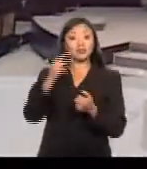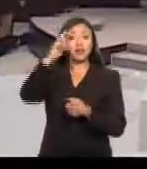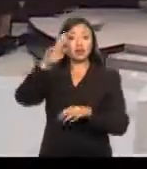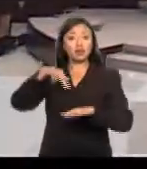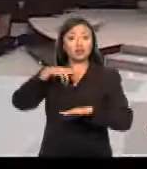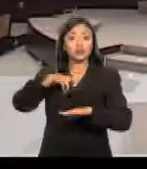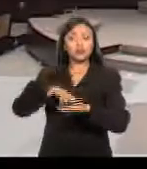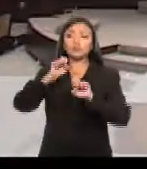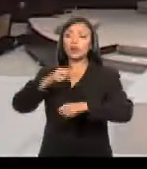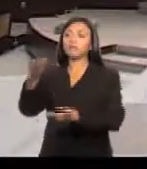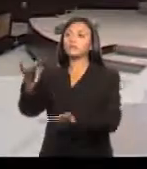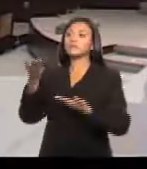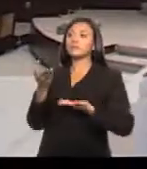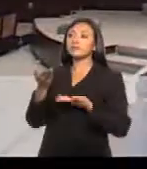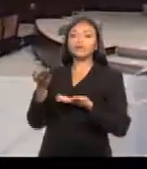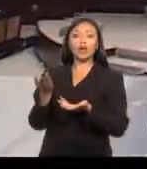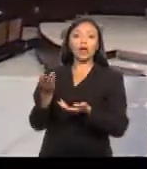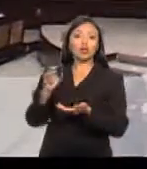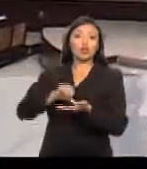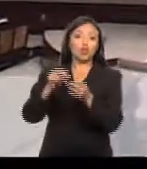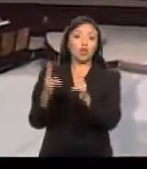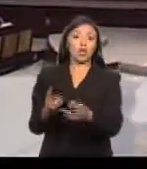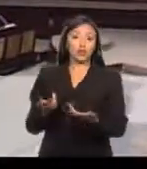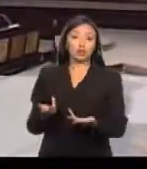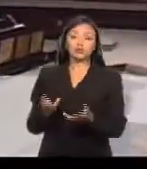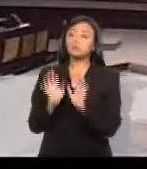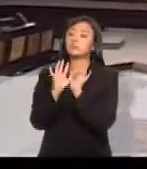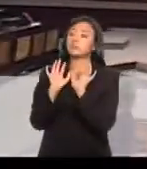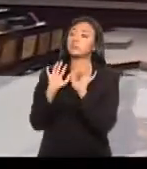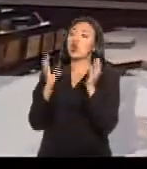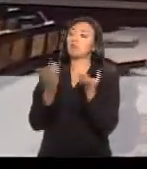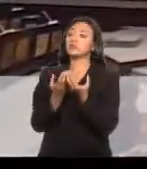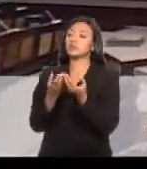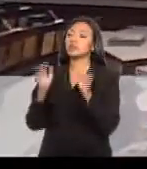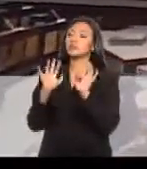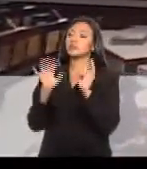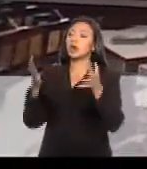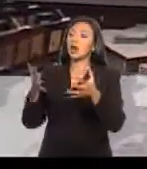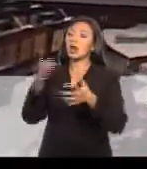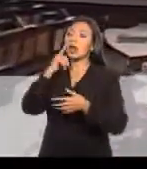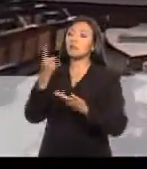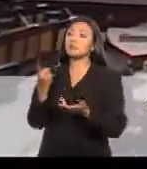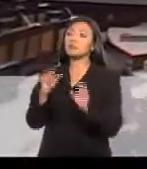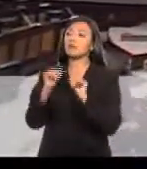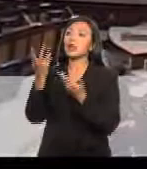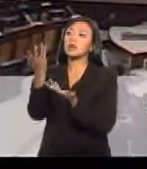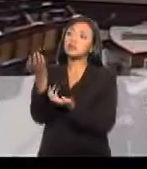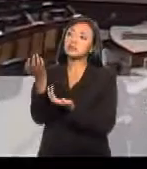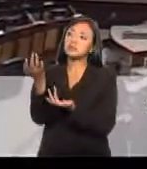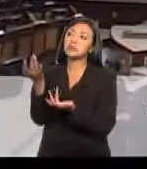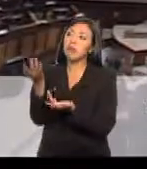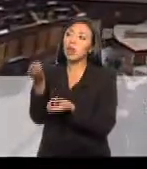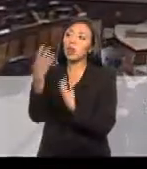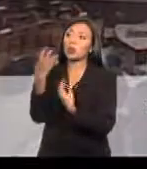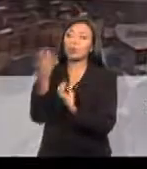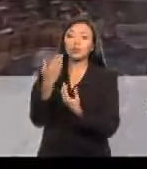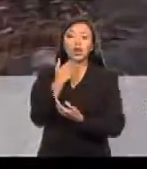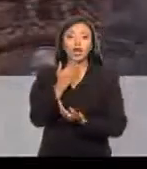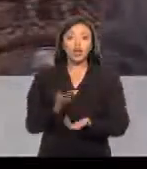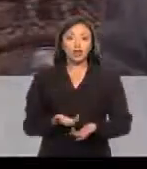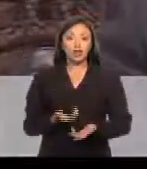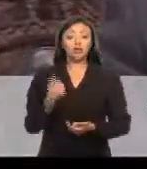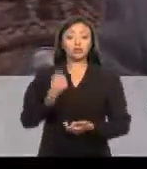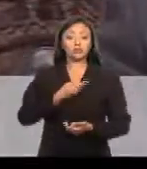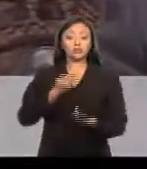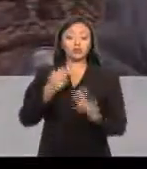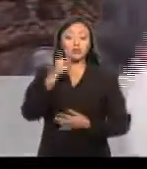el pleno puedan recibirle al ciudadano en comisión general, que es una forma de participación equivalente a la de los asambleístas. Hemos visto en